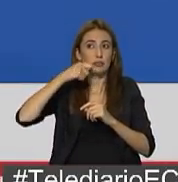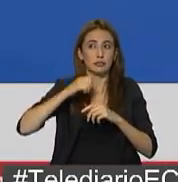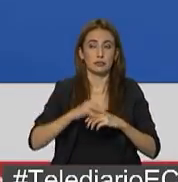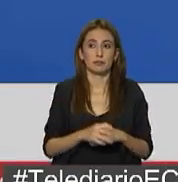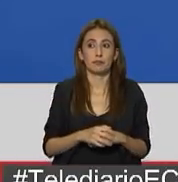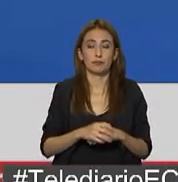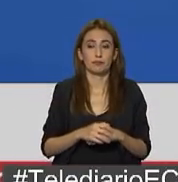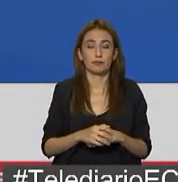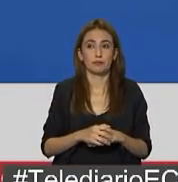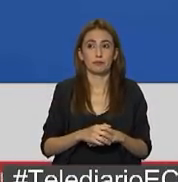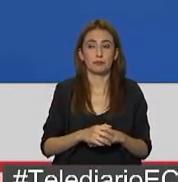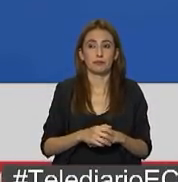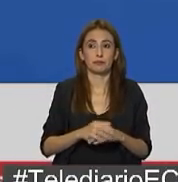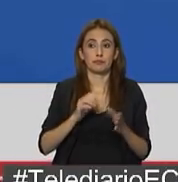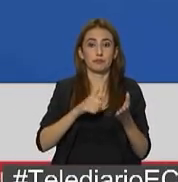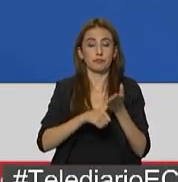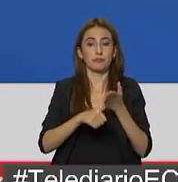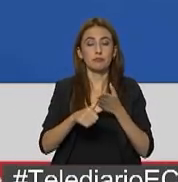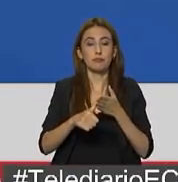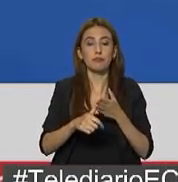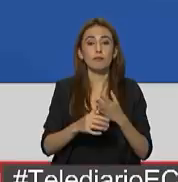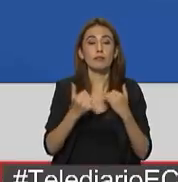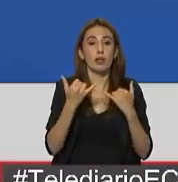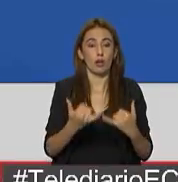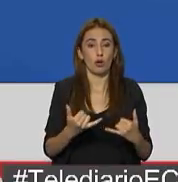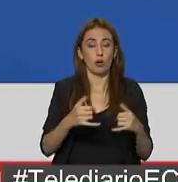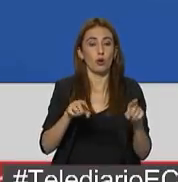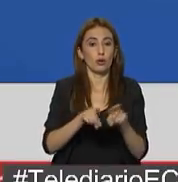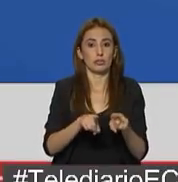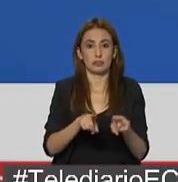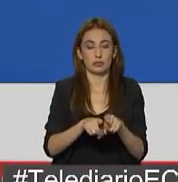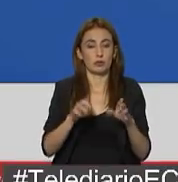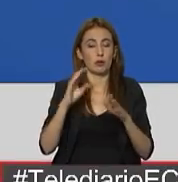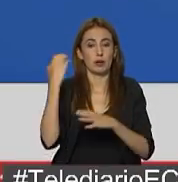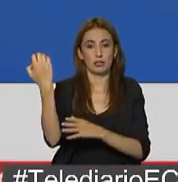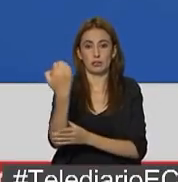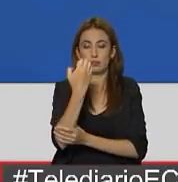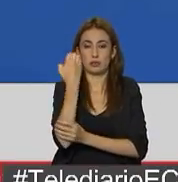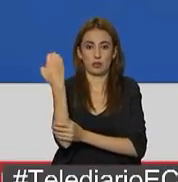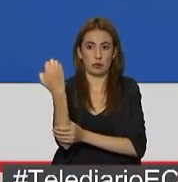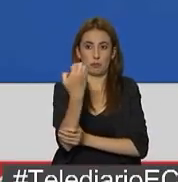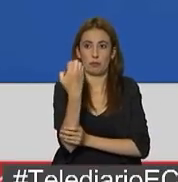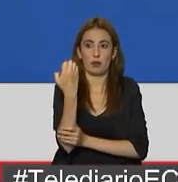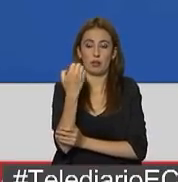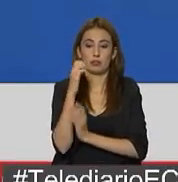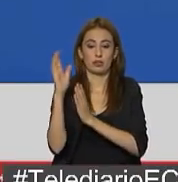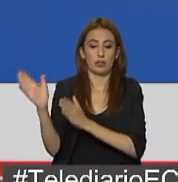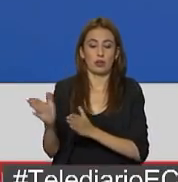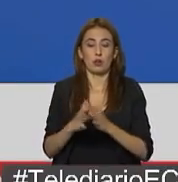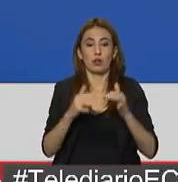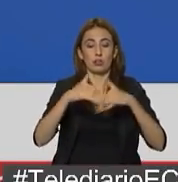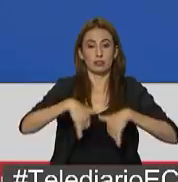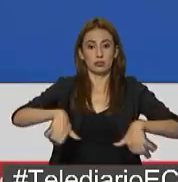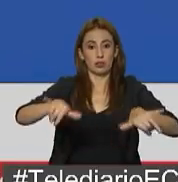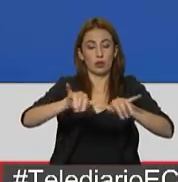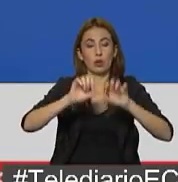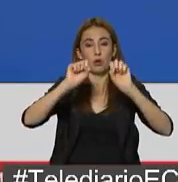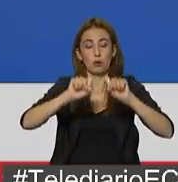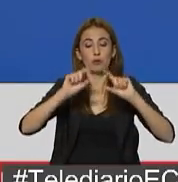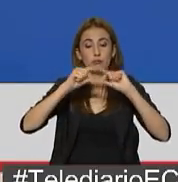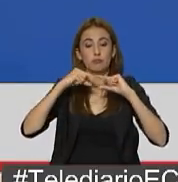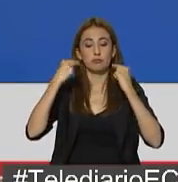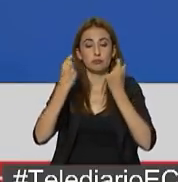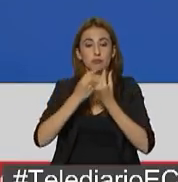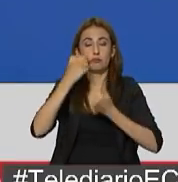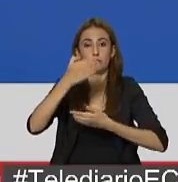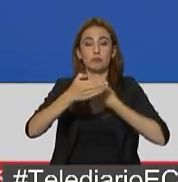El distrito de Fengshai entró inmediatamente en un modo de emergencia en tiempos de guerra y establecimos un cuartel general sobre